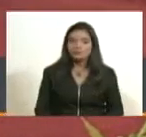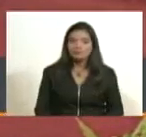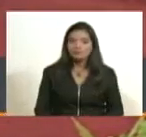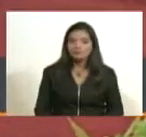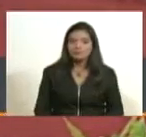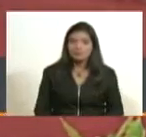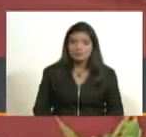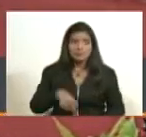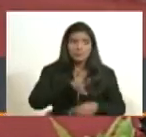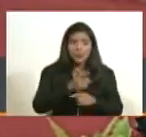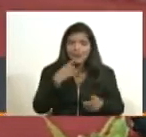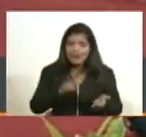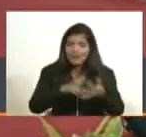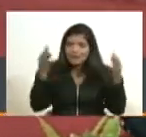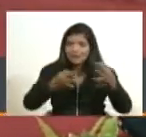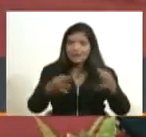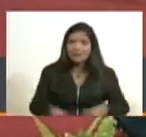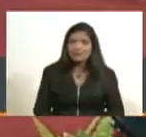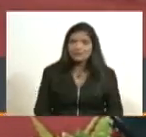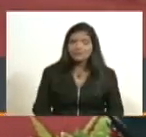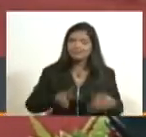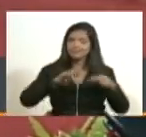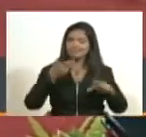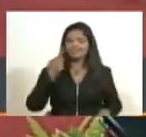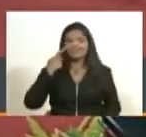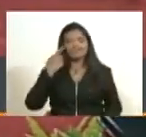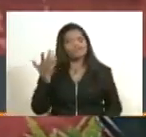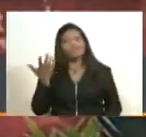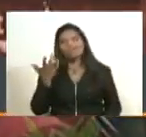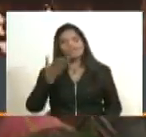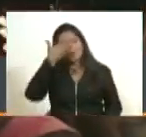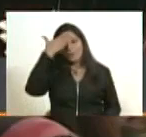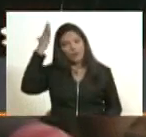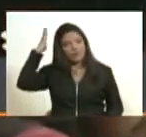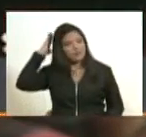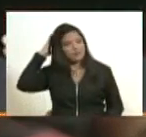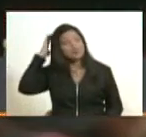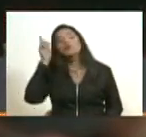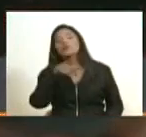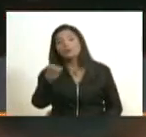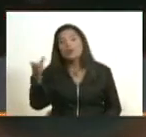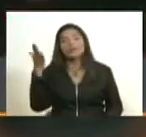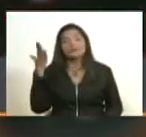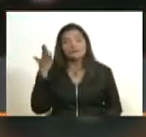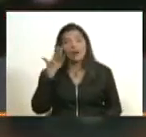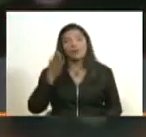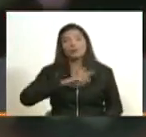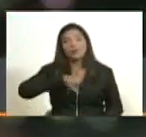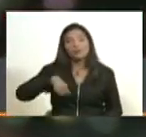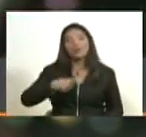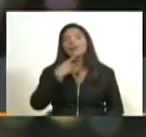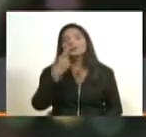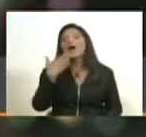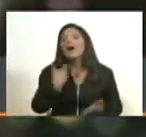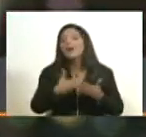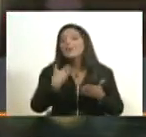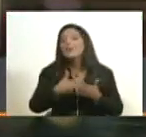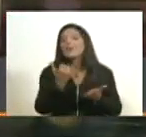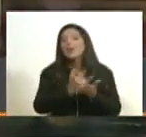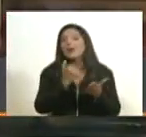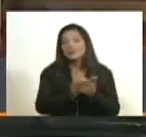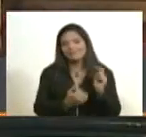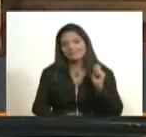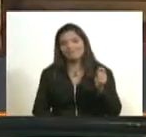Esa es la verdad. El doble rasero, el cinismo, la hipocresía. Y ustedes saben que cuando nosotros decimos esto tenemos las pruebas en nuestras